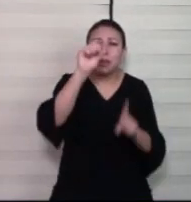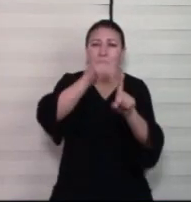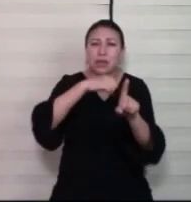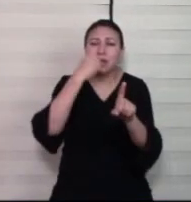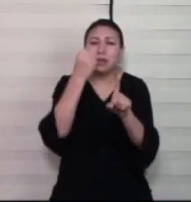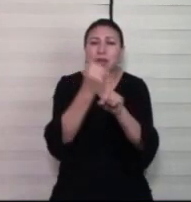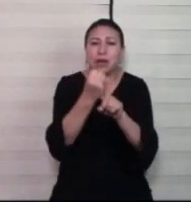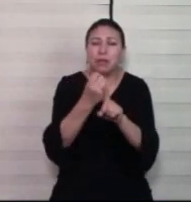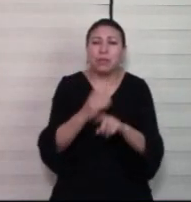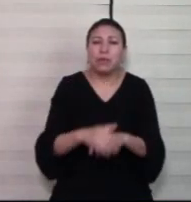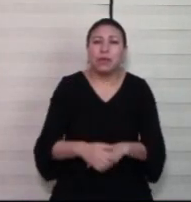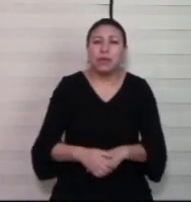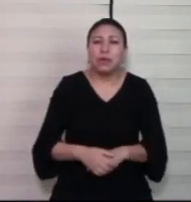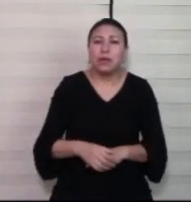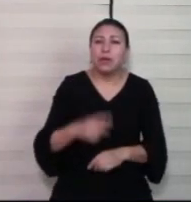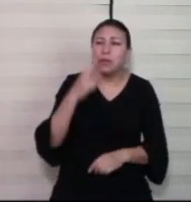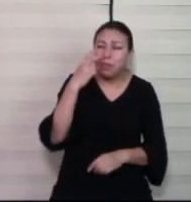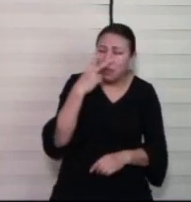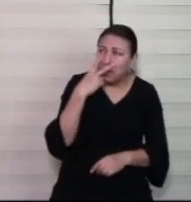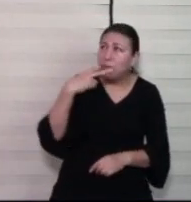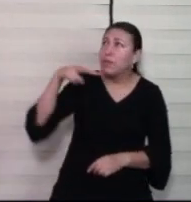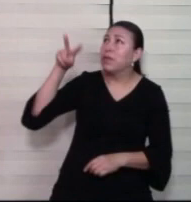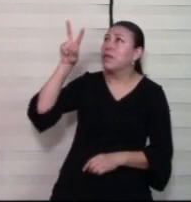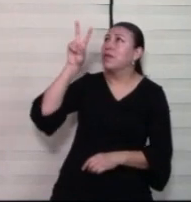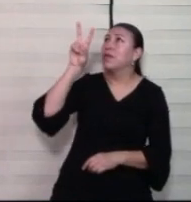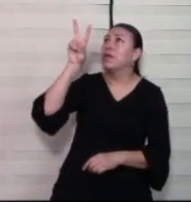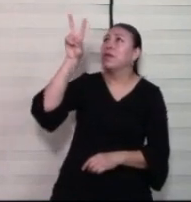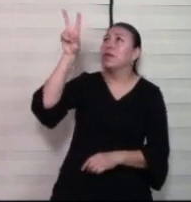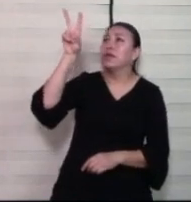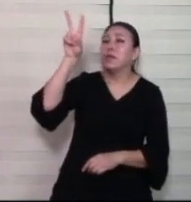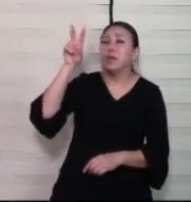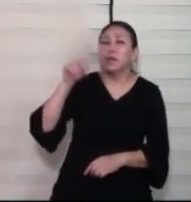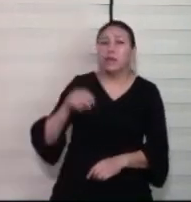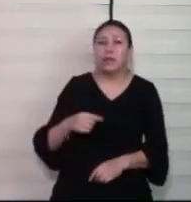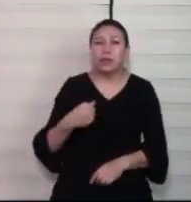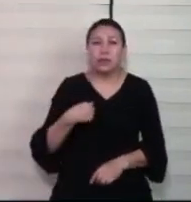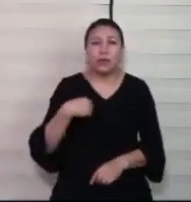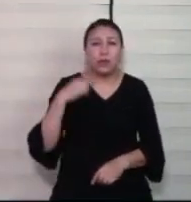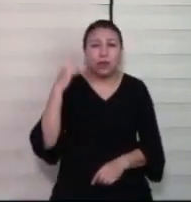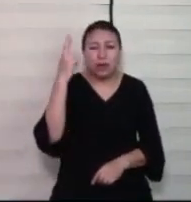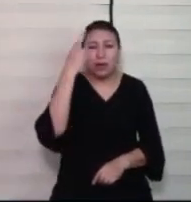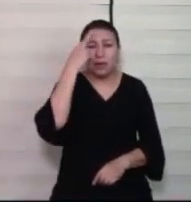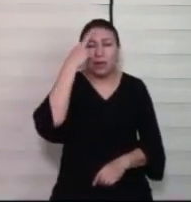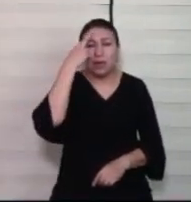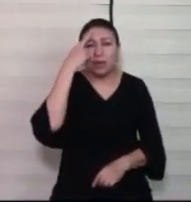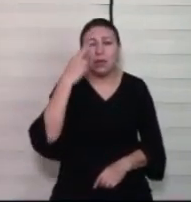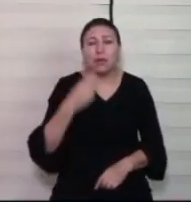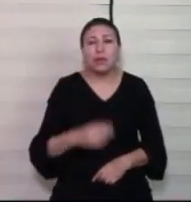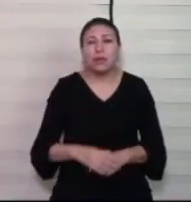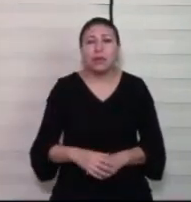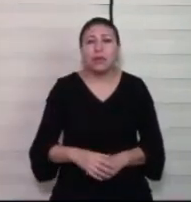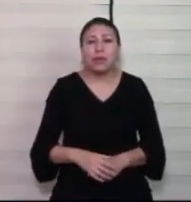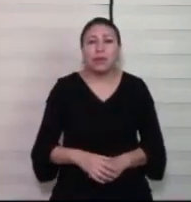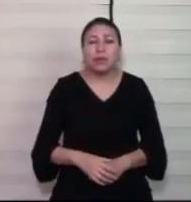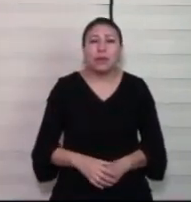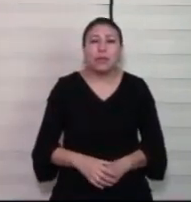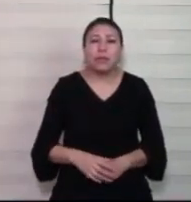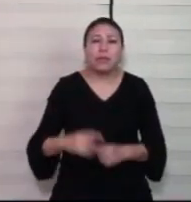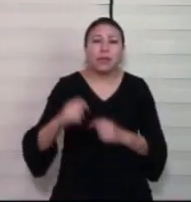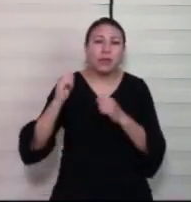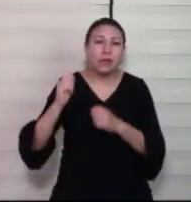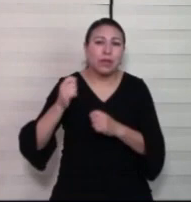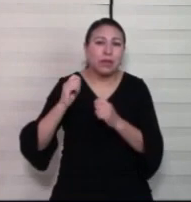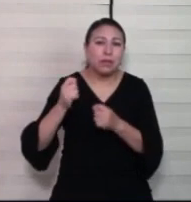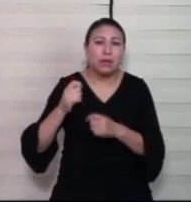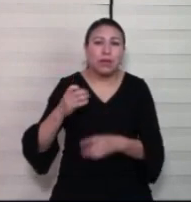Alcemos nuestros ojos a Él. Yo siempre recuerdo la experiencia y el testimonio del rey